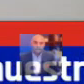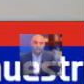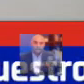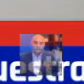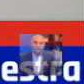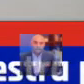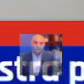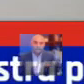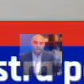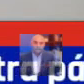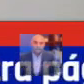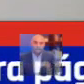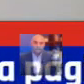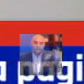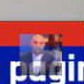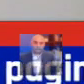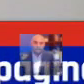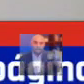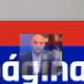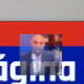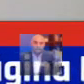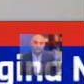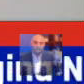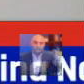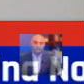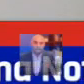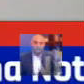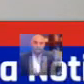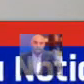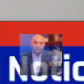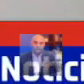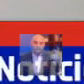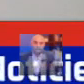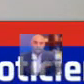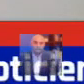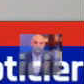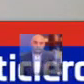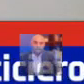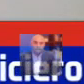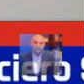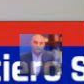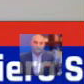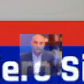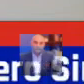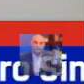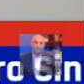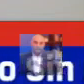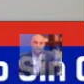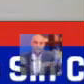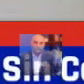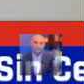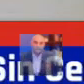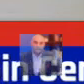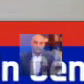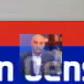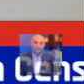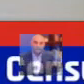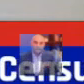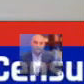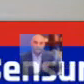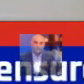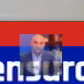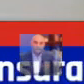periodístico relevante, hay investigaciones de fondo, hay formación. Estos sujetos son